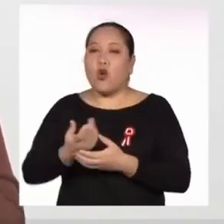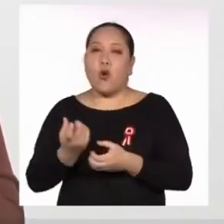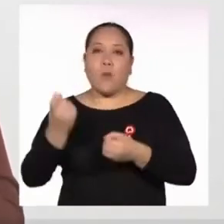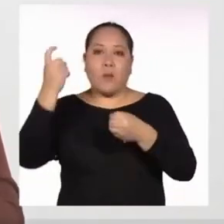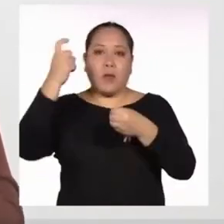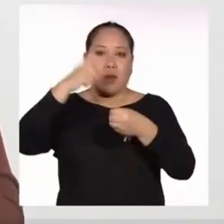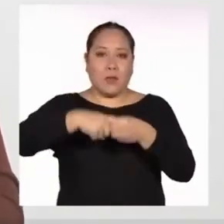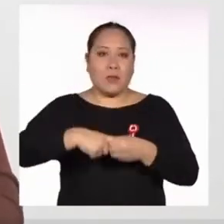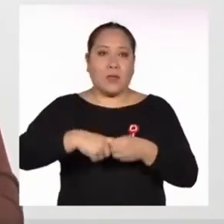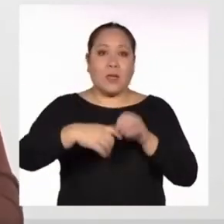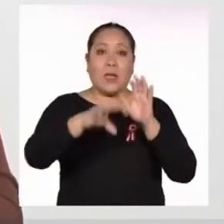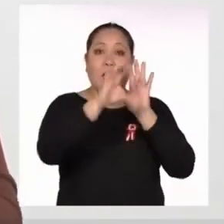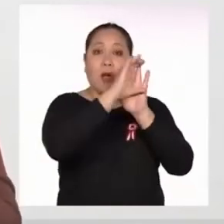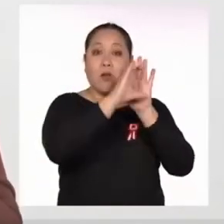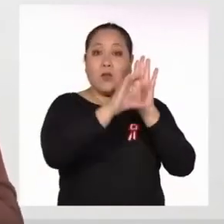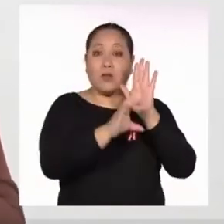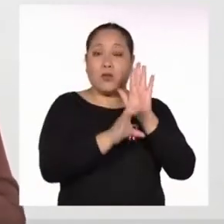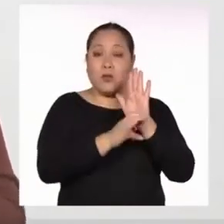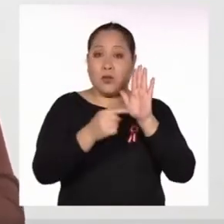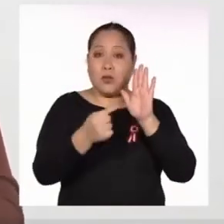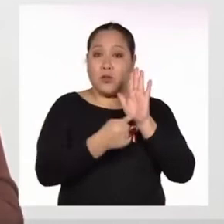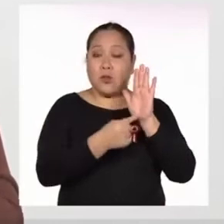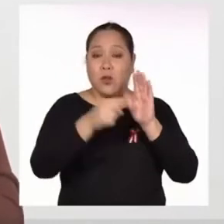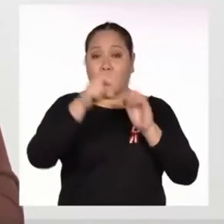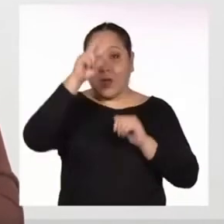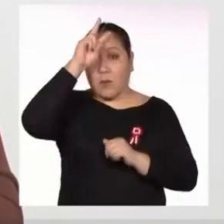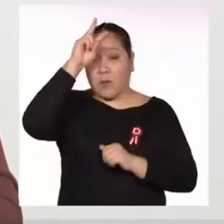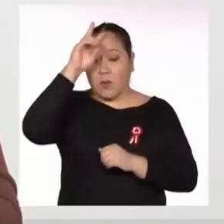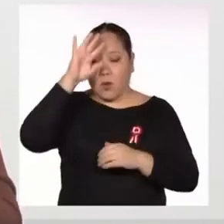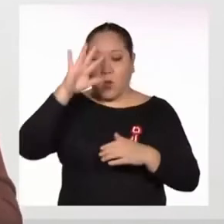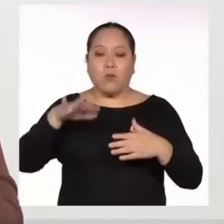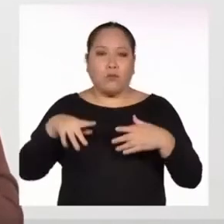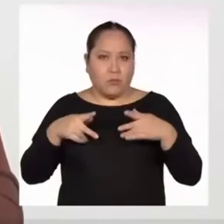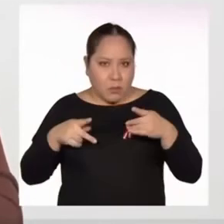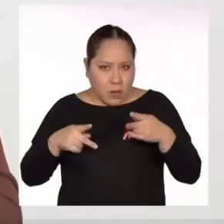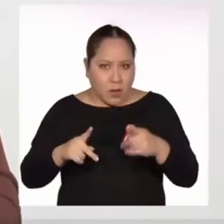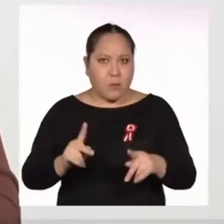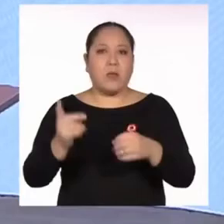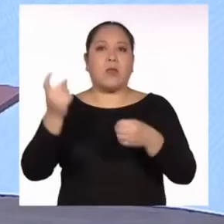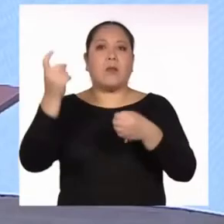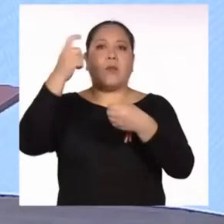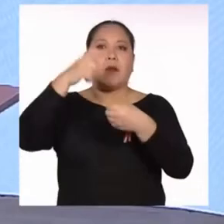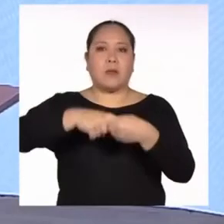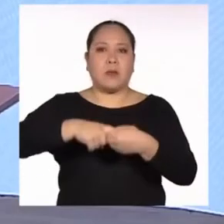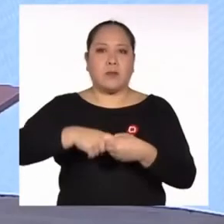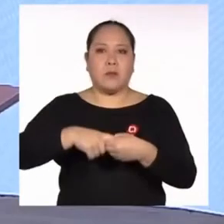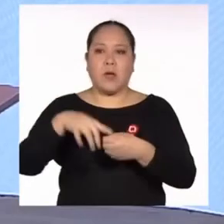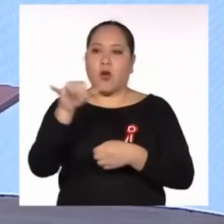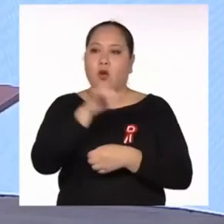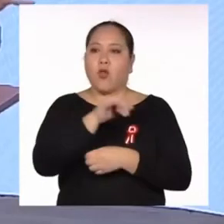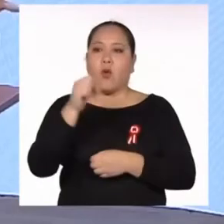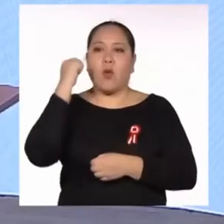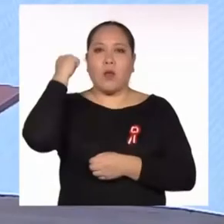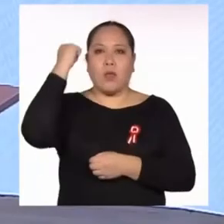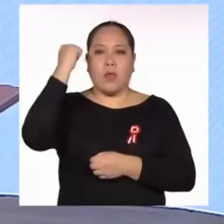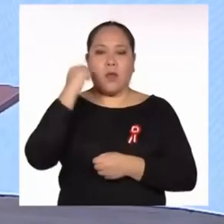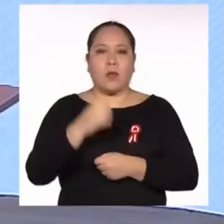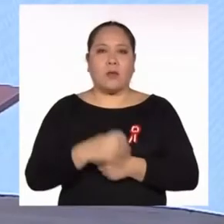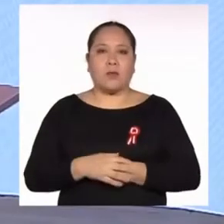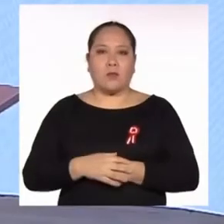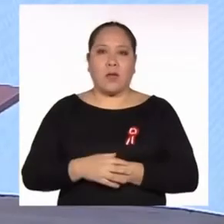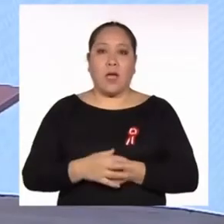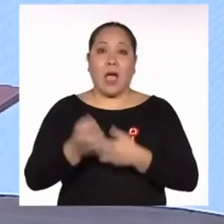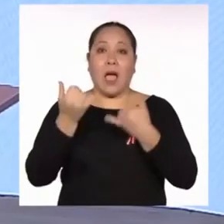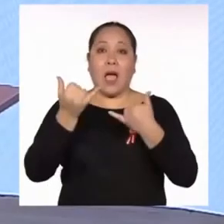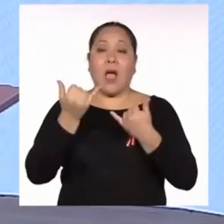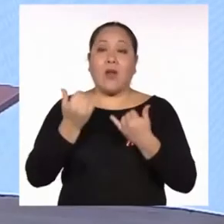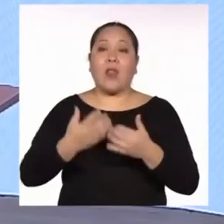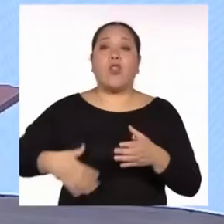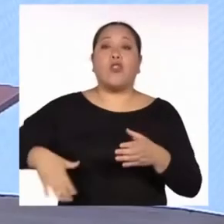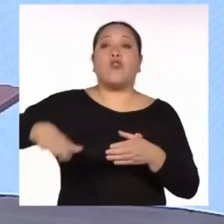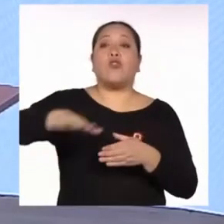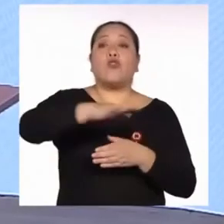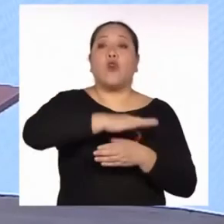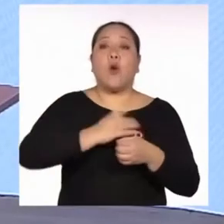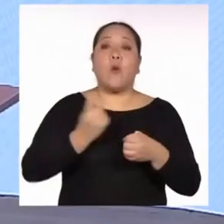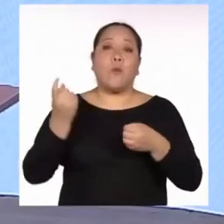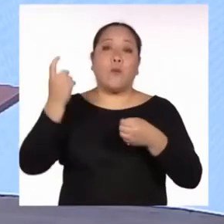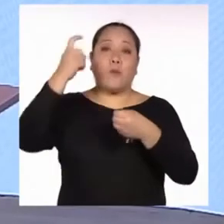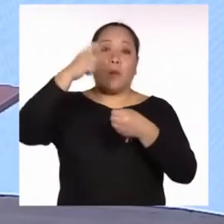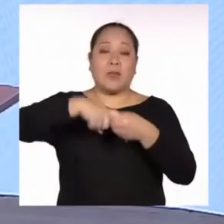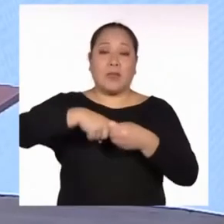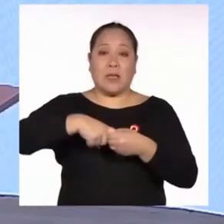la constitución del perú nos permite participar como tal ahora todos son los ciudadanos